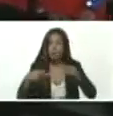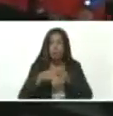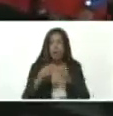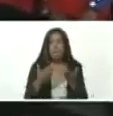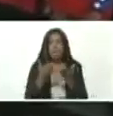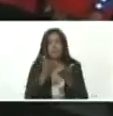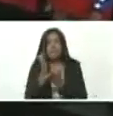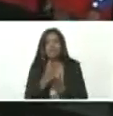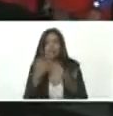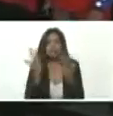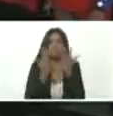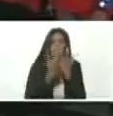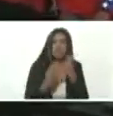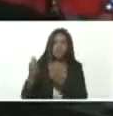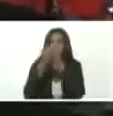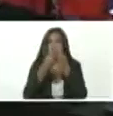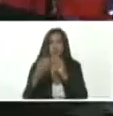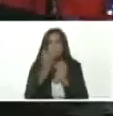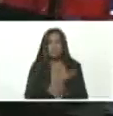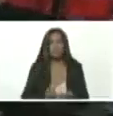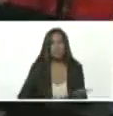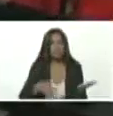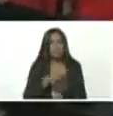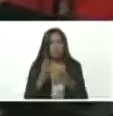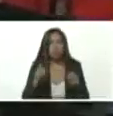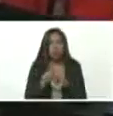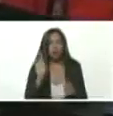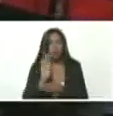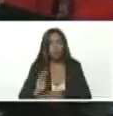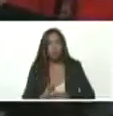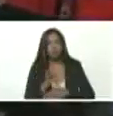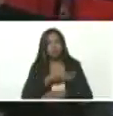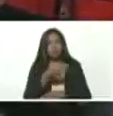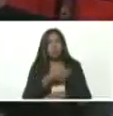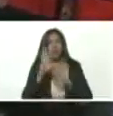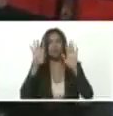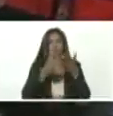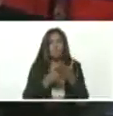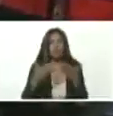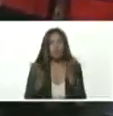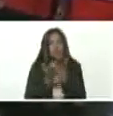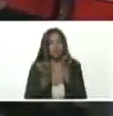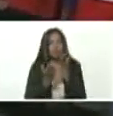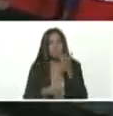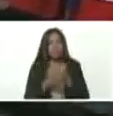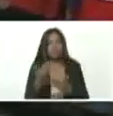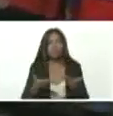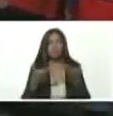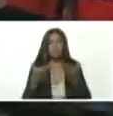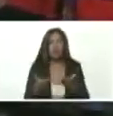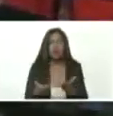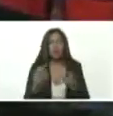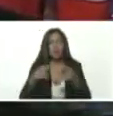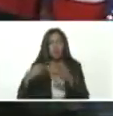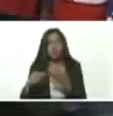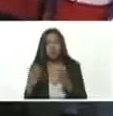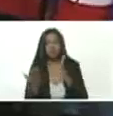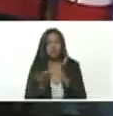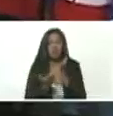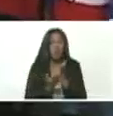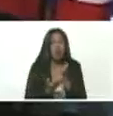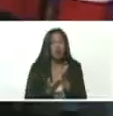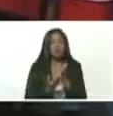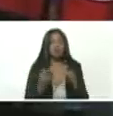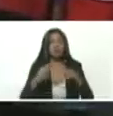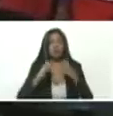medio de la guerra económica, el presidente ha garantizado la protección social a 10 millones de estudiantes con la entrega de útiles escolares,